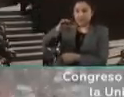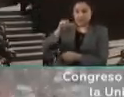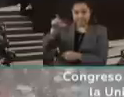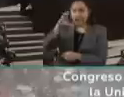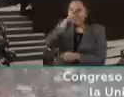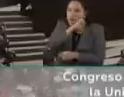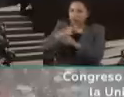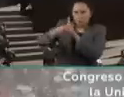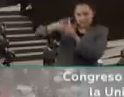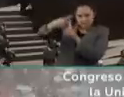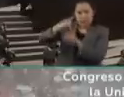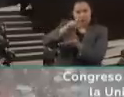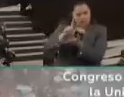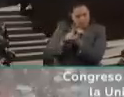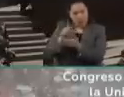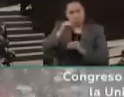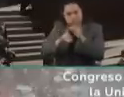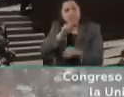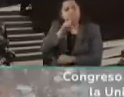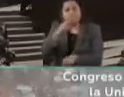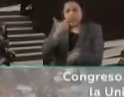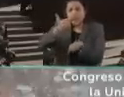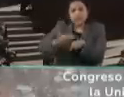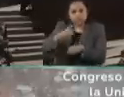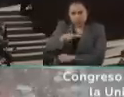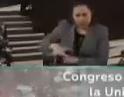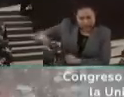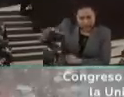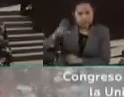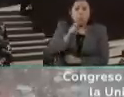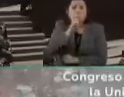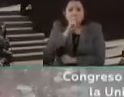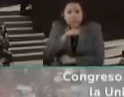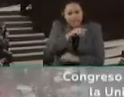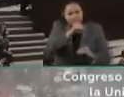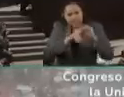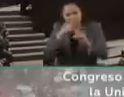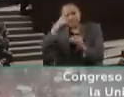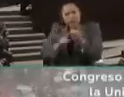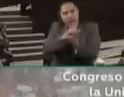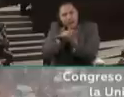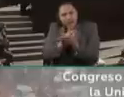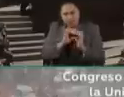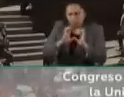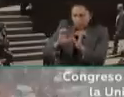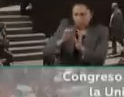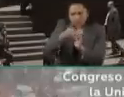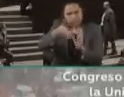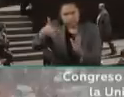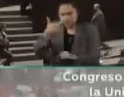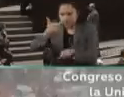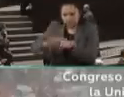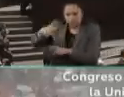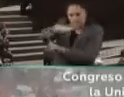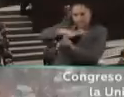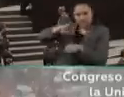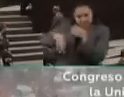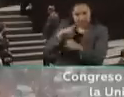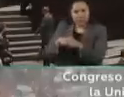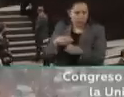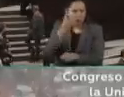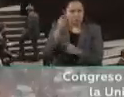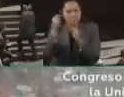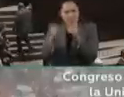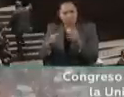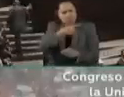de Responsabilidad Ambiental y la Ley General de Desarrollo Forestal suspensada. También hemos promovido reformas a otras leyes a